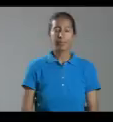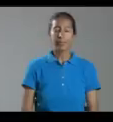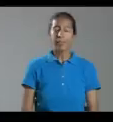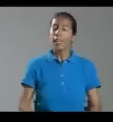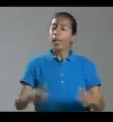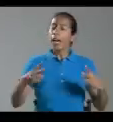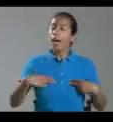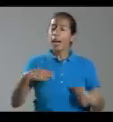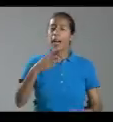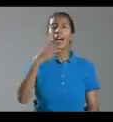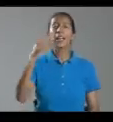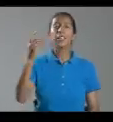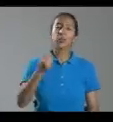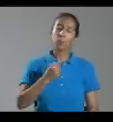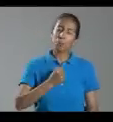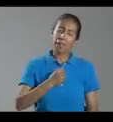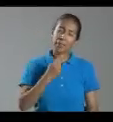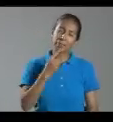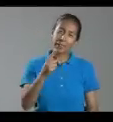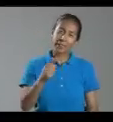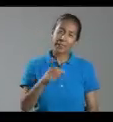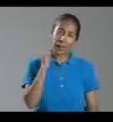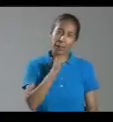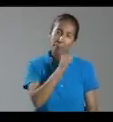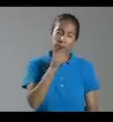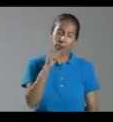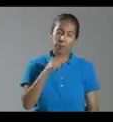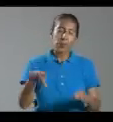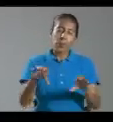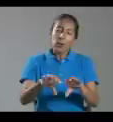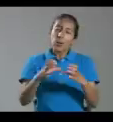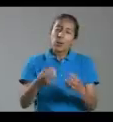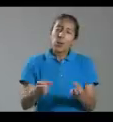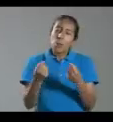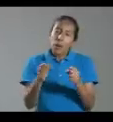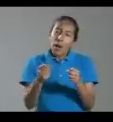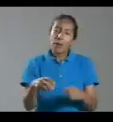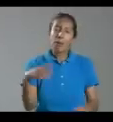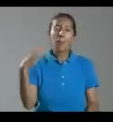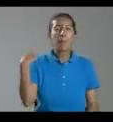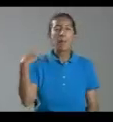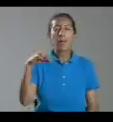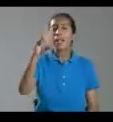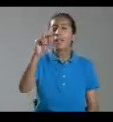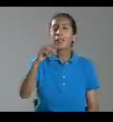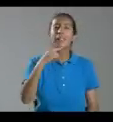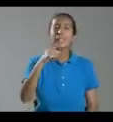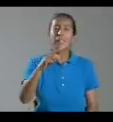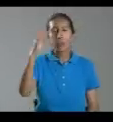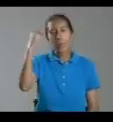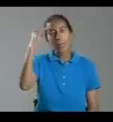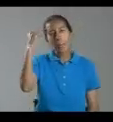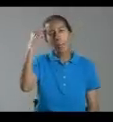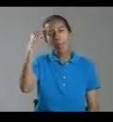Ay, Dios mío, ¿cómo hago para no decir lo que pienso a veces, hermano?